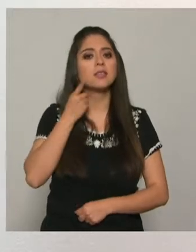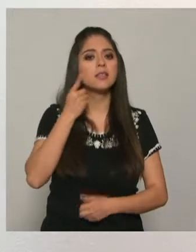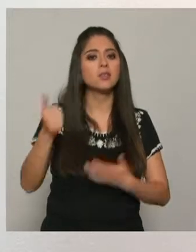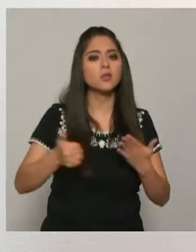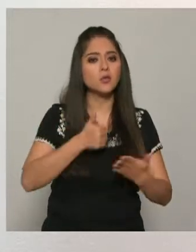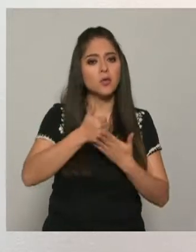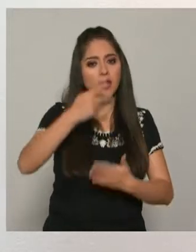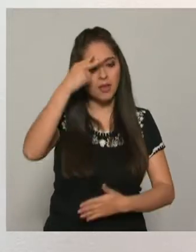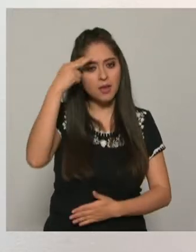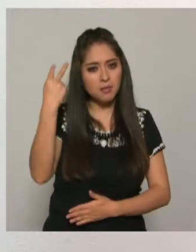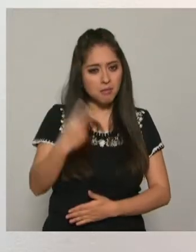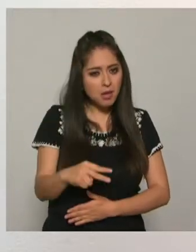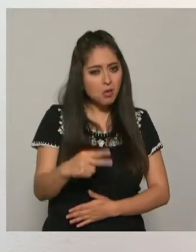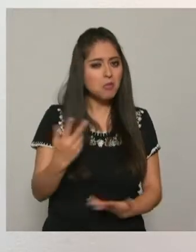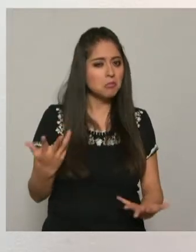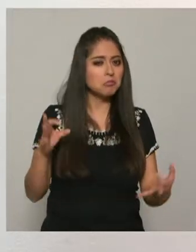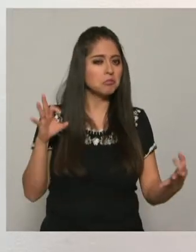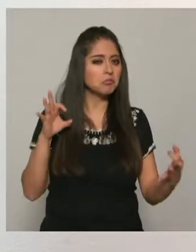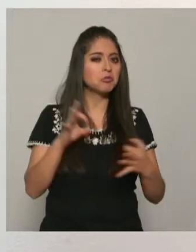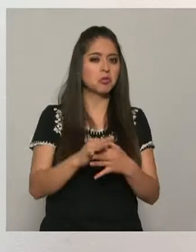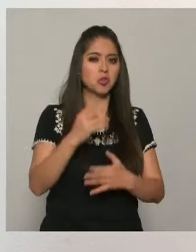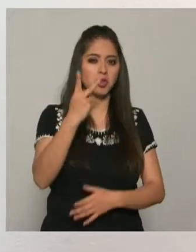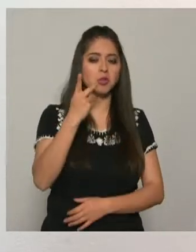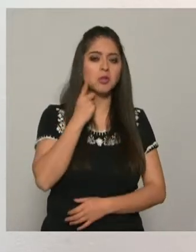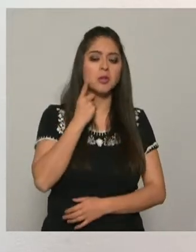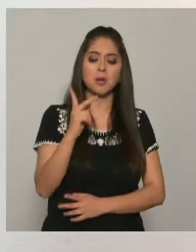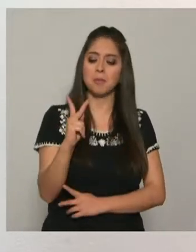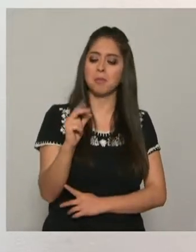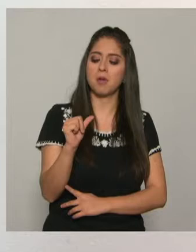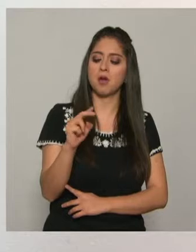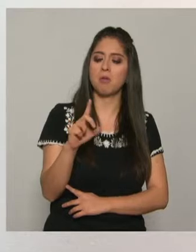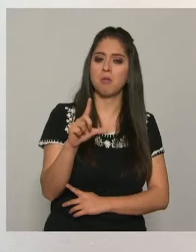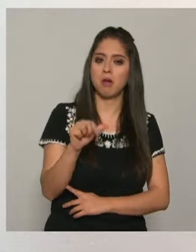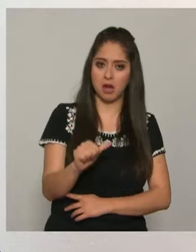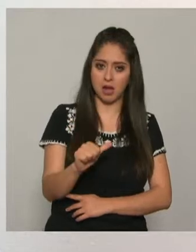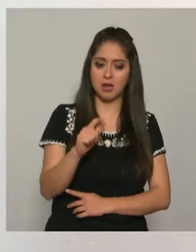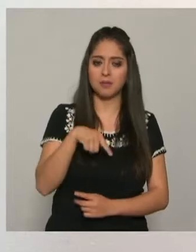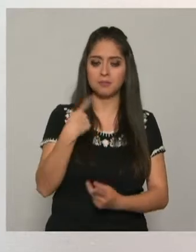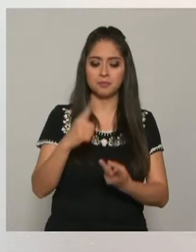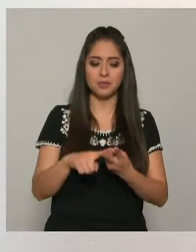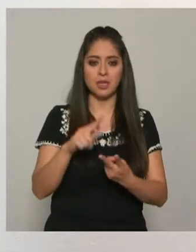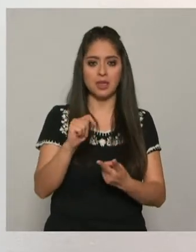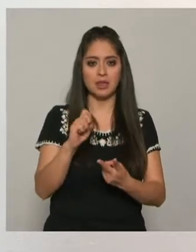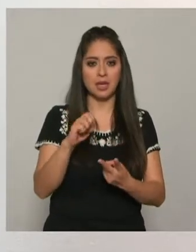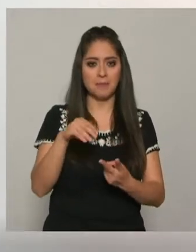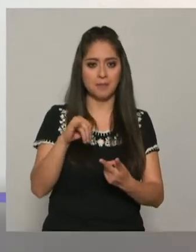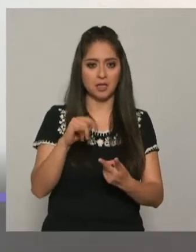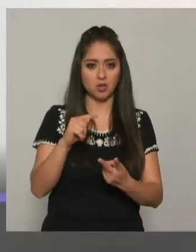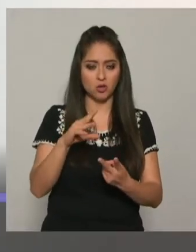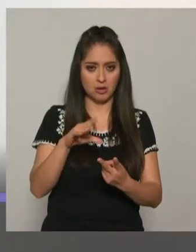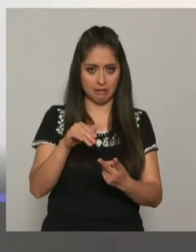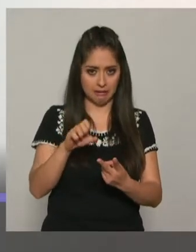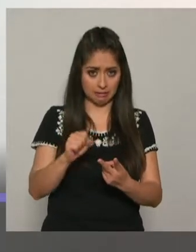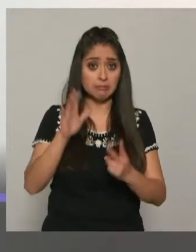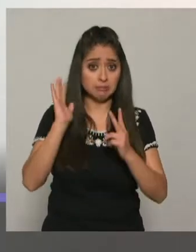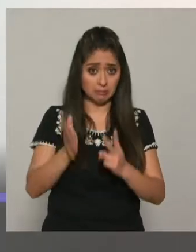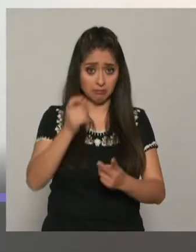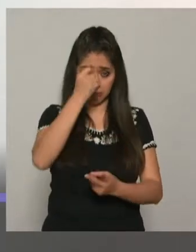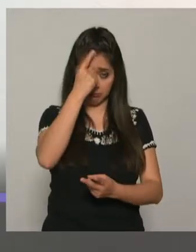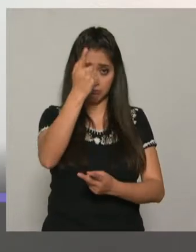a través de sus 2 diputados, de Paula Soto y de Temístocles Villanueva, llevan una iniciativa,